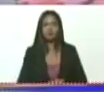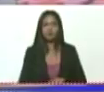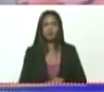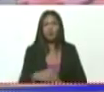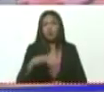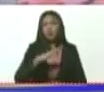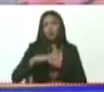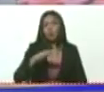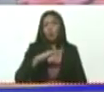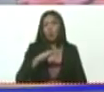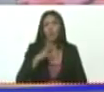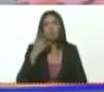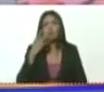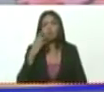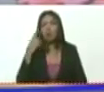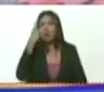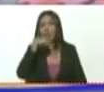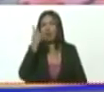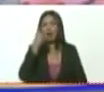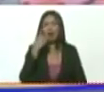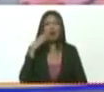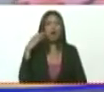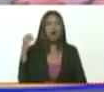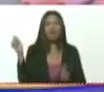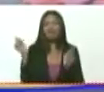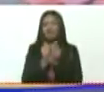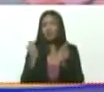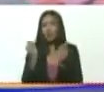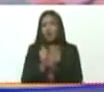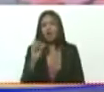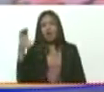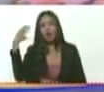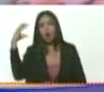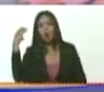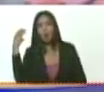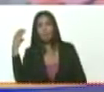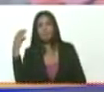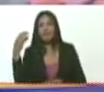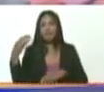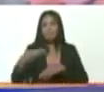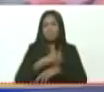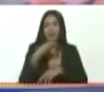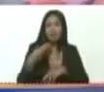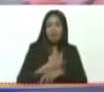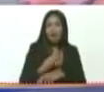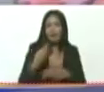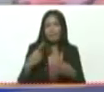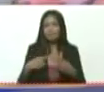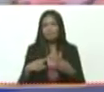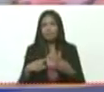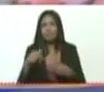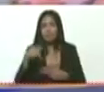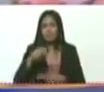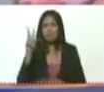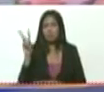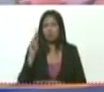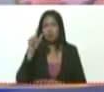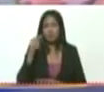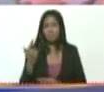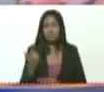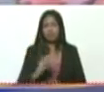donde con la cara bien lavada desde Colombia, desde Miami y desde aquí, desde